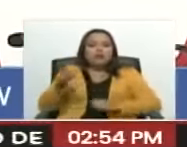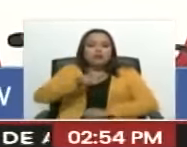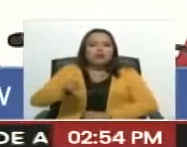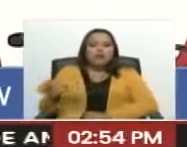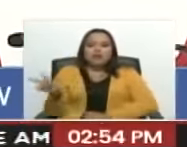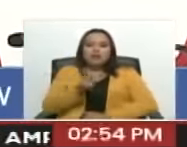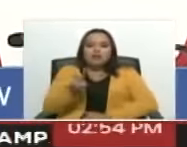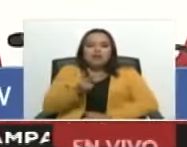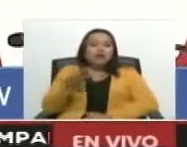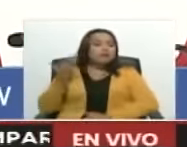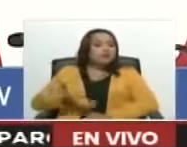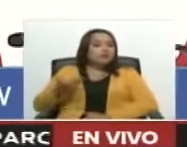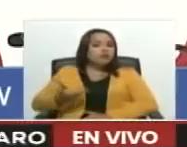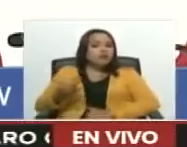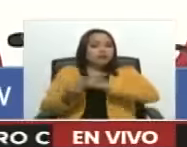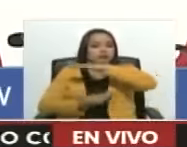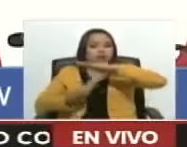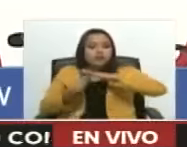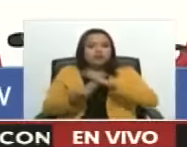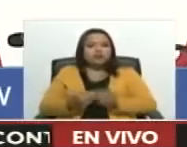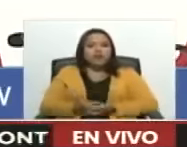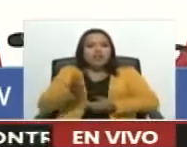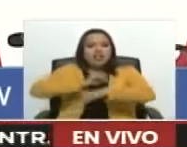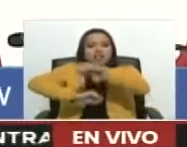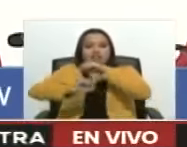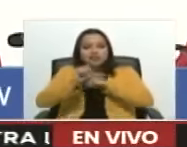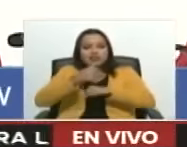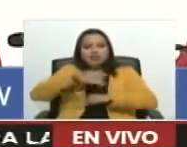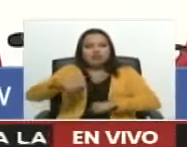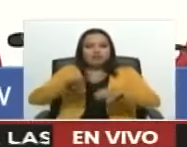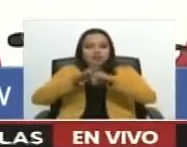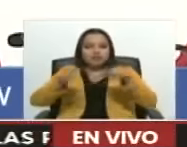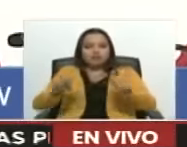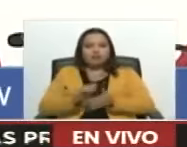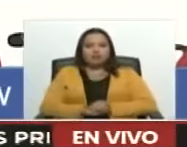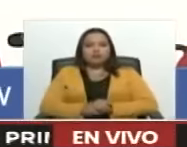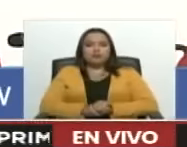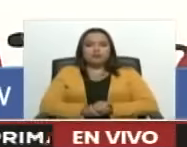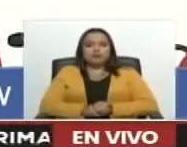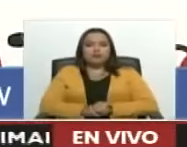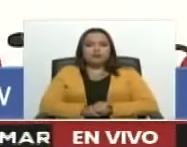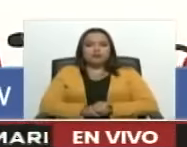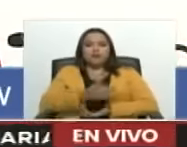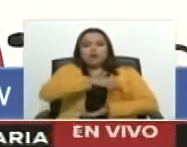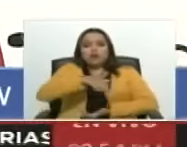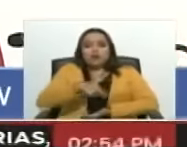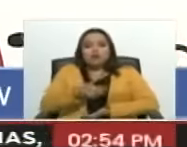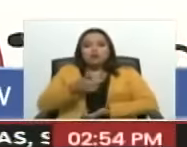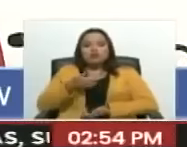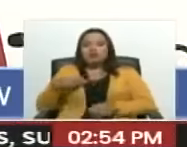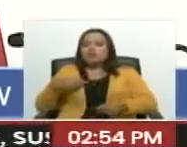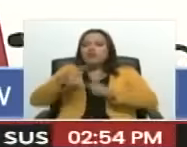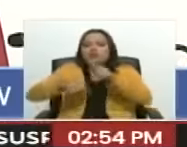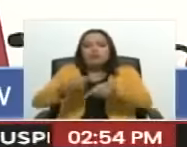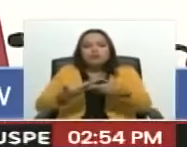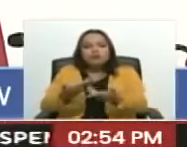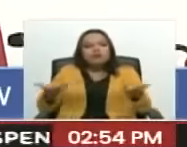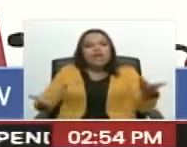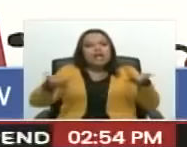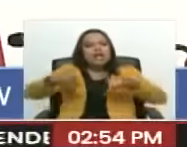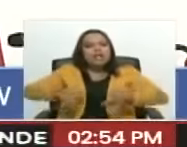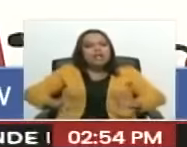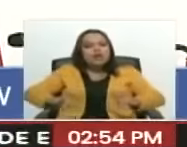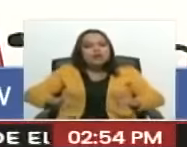venezolanas es fundamental en la defensa de nuestro territorio, lo que le vamos a legar nosotros a nuestros hijos, nuestros nietos y